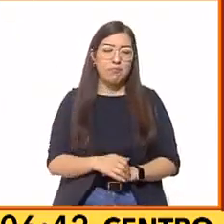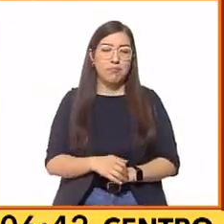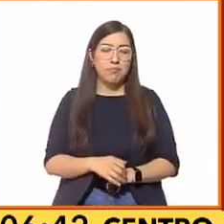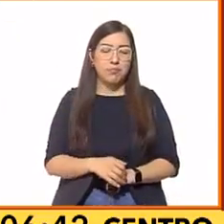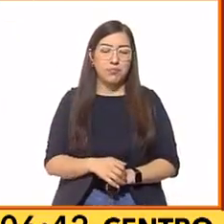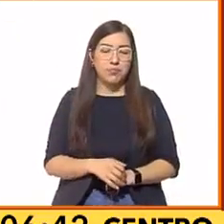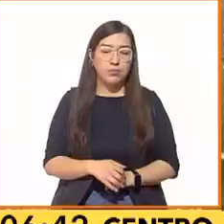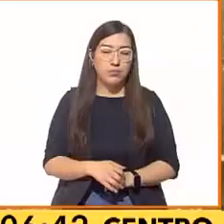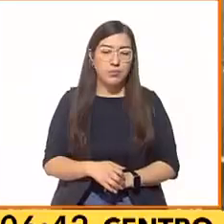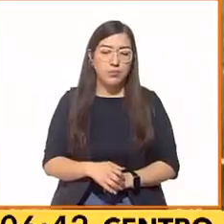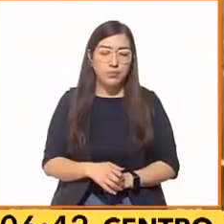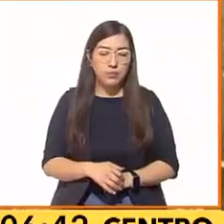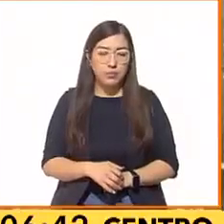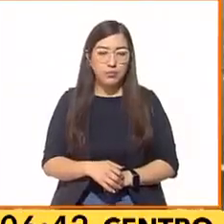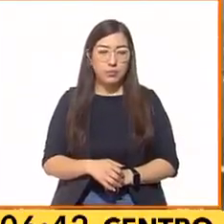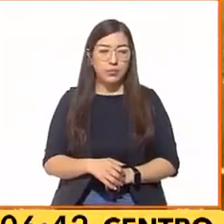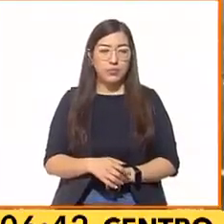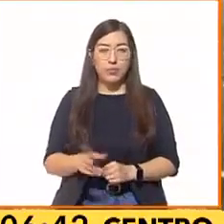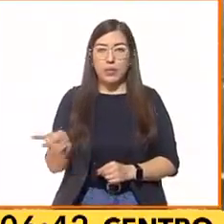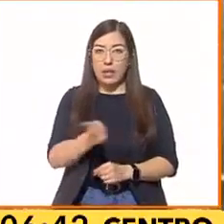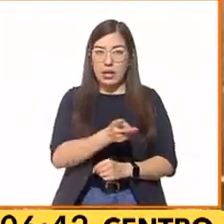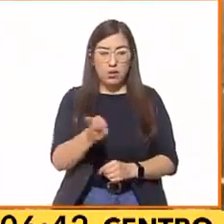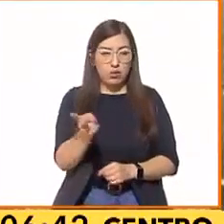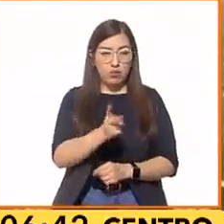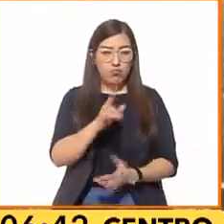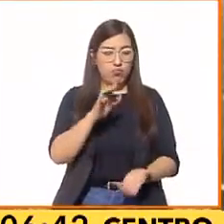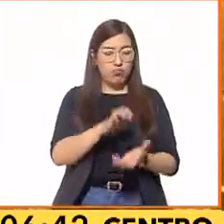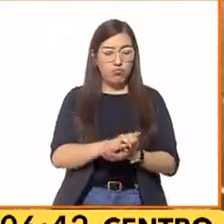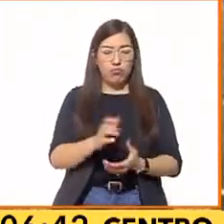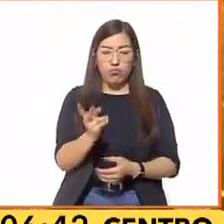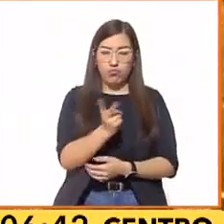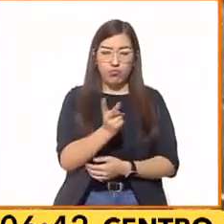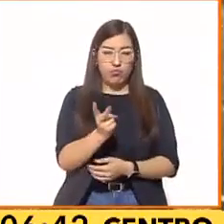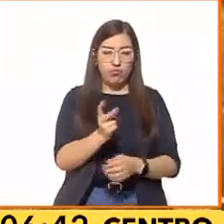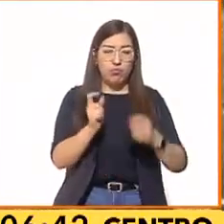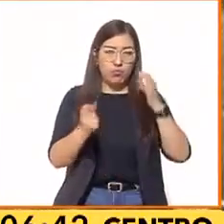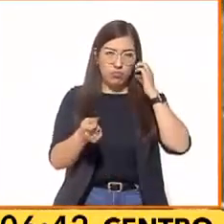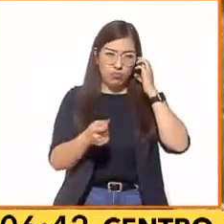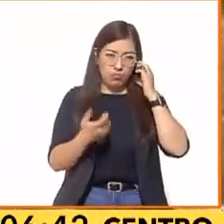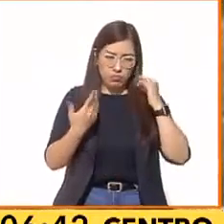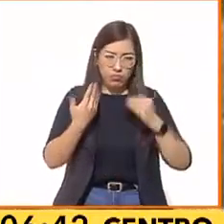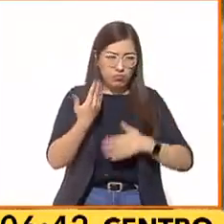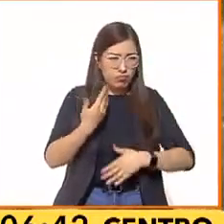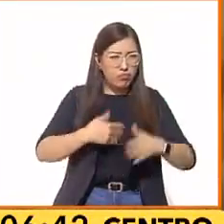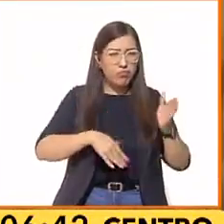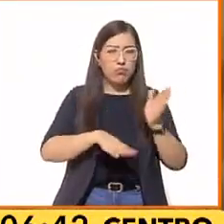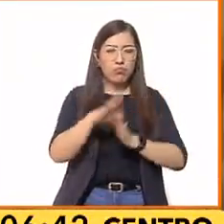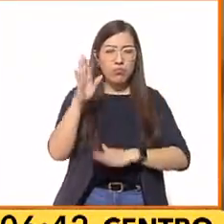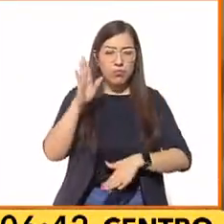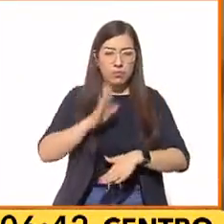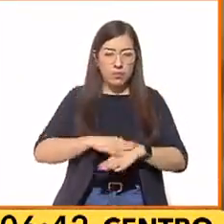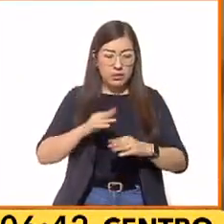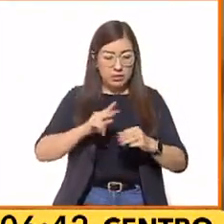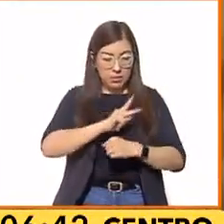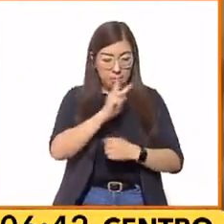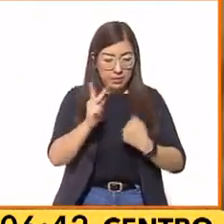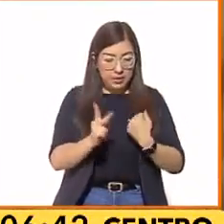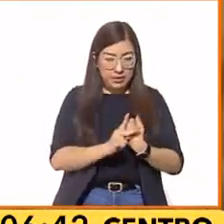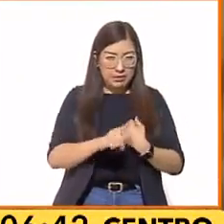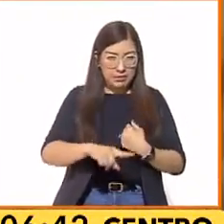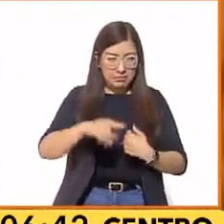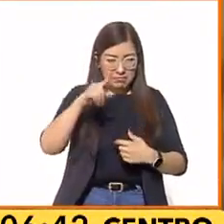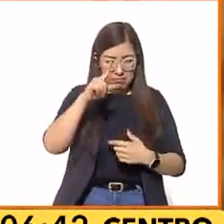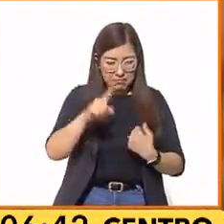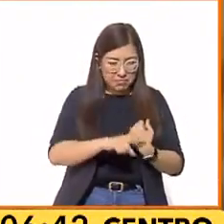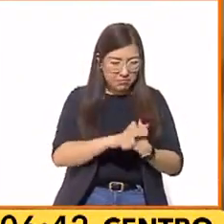matrimonio en donde los dos son los que logran salir adelante y sacar al país de su encrucijada. Entonces es